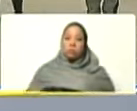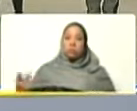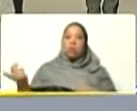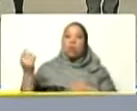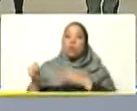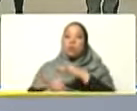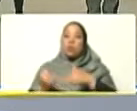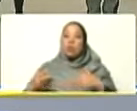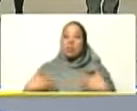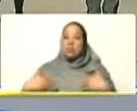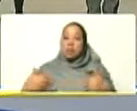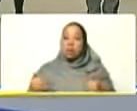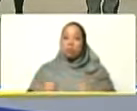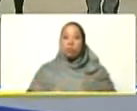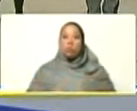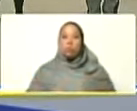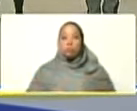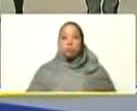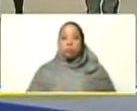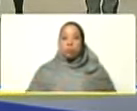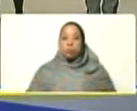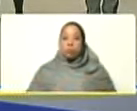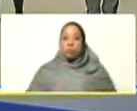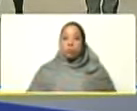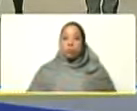instalaciones de salud,